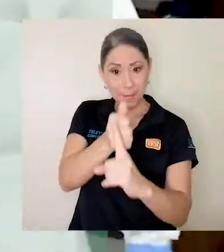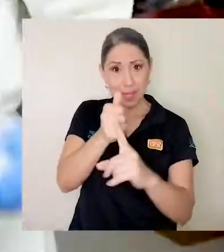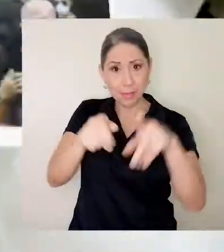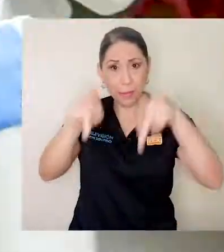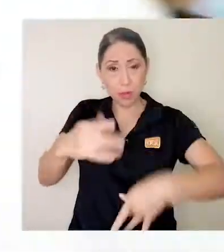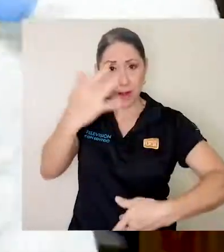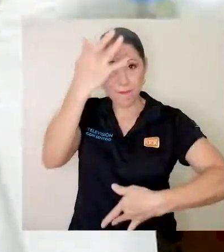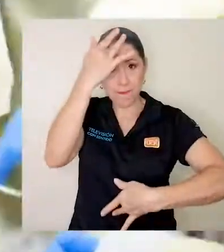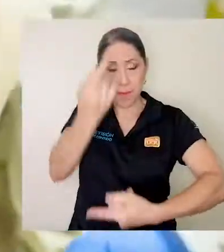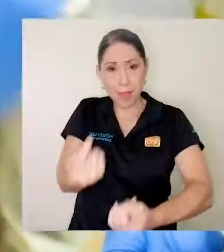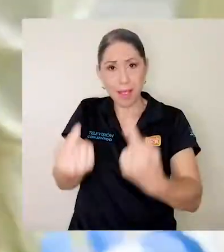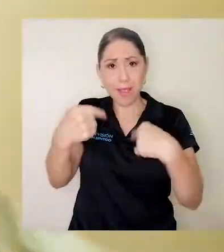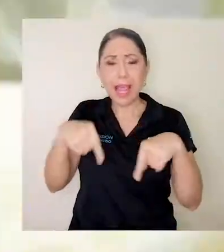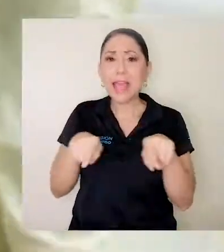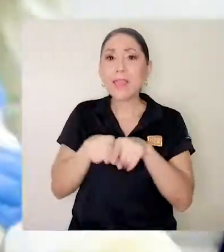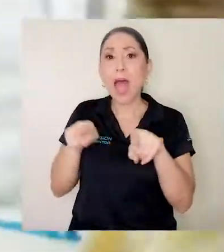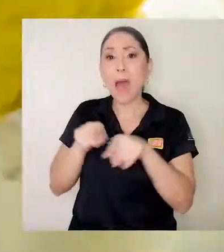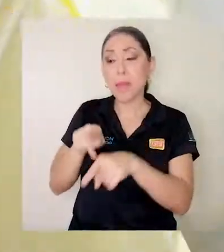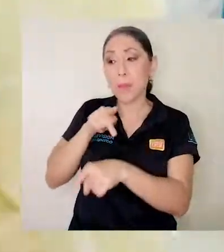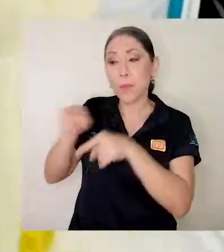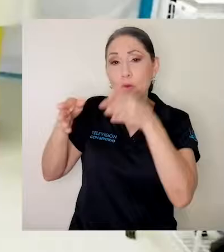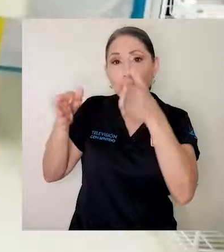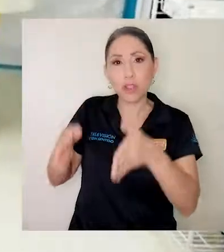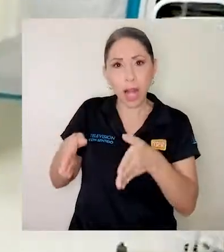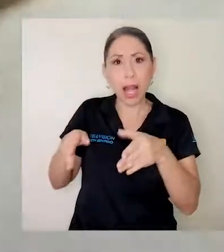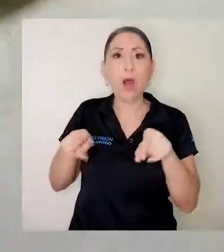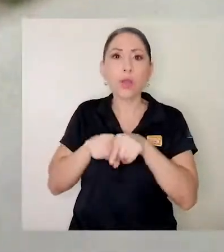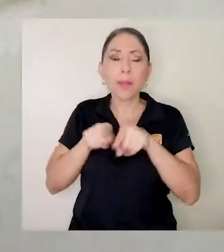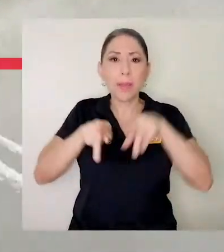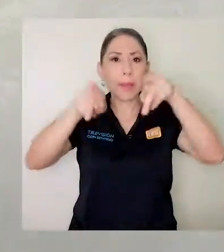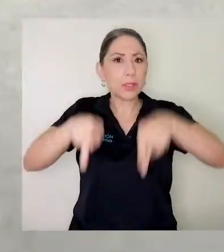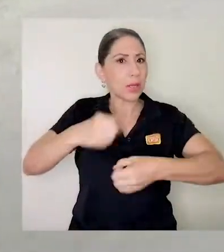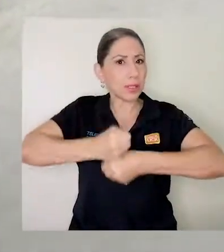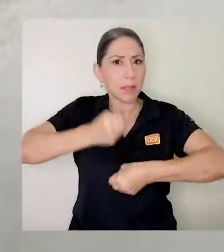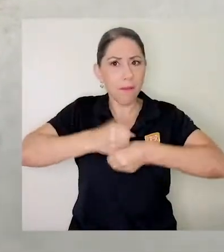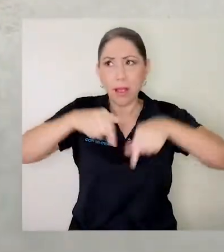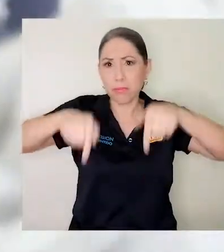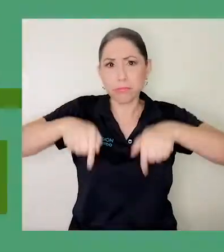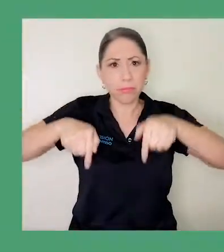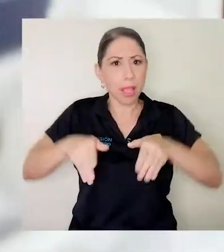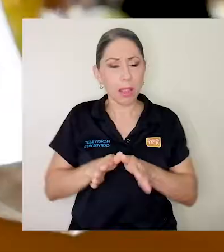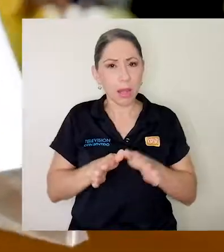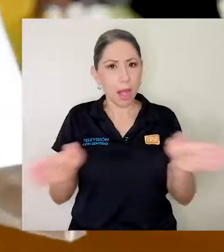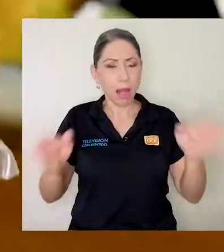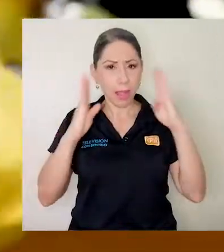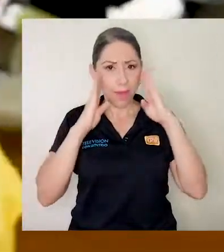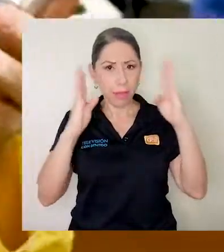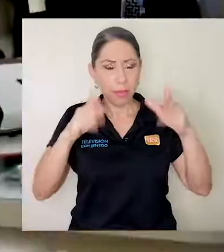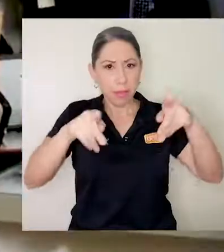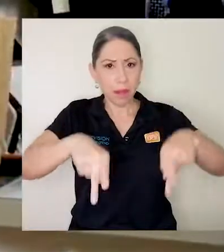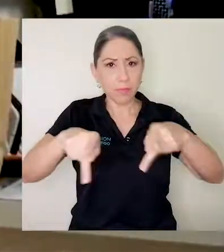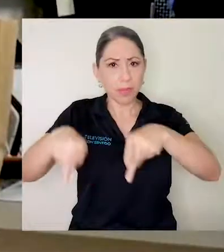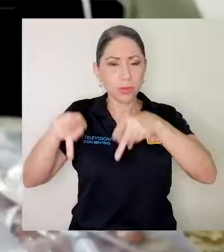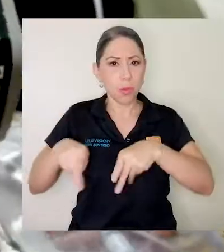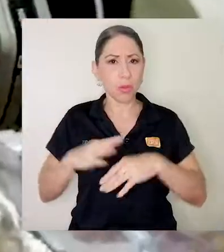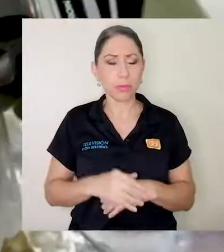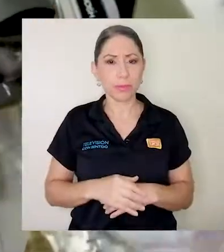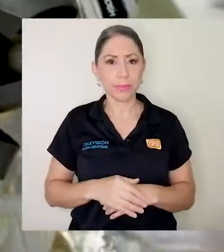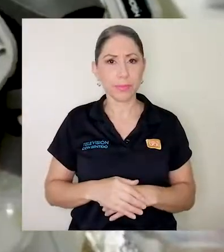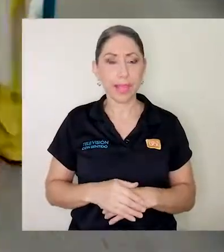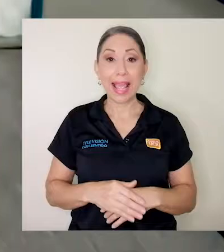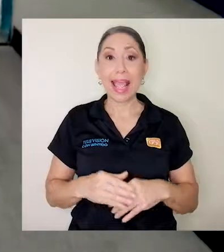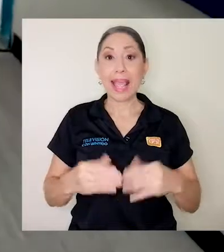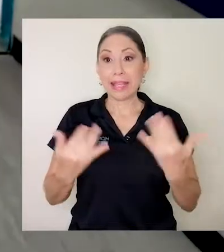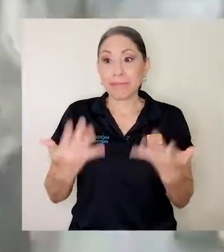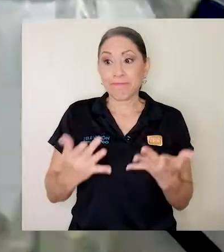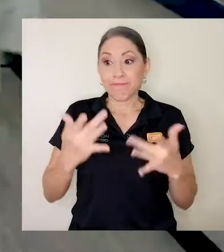viene a consulta, sino también para el profesional o para el personal en general que va a atender a estas personas. Colocar